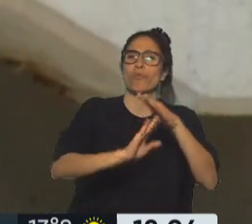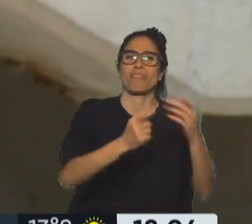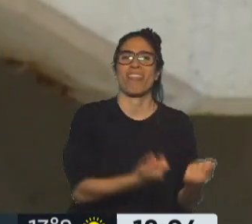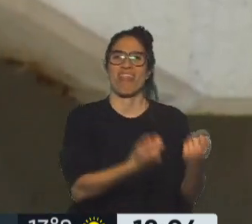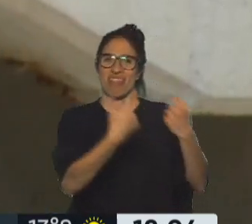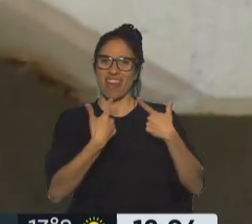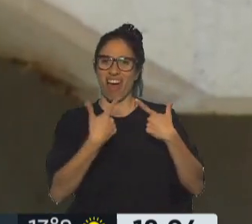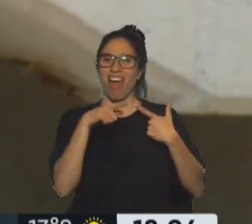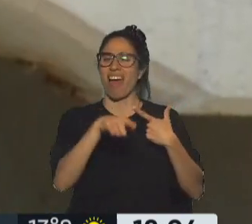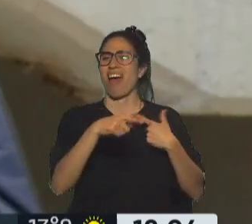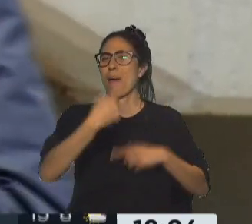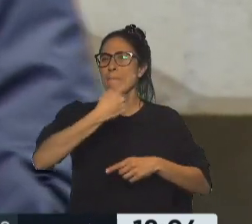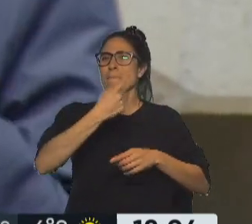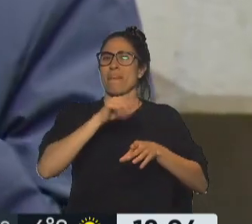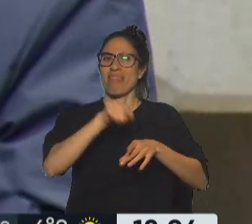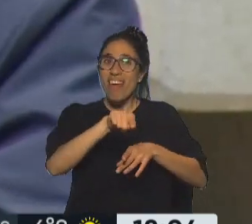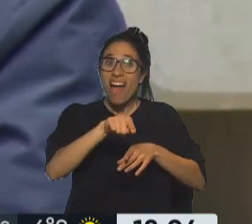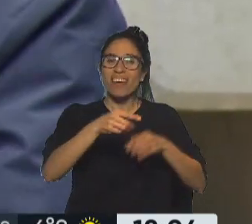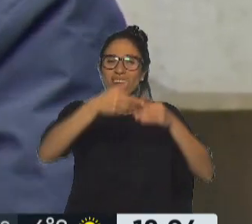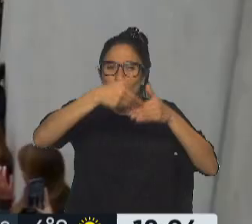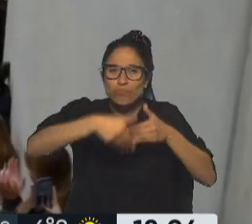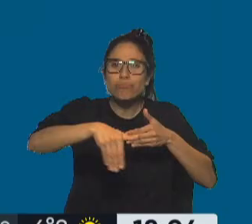seguir siendo gobierno en la Argentina Muchas gracias